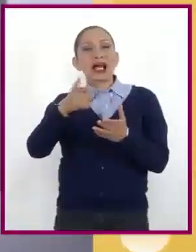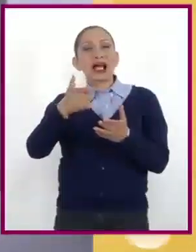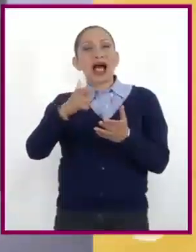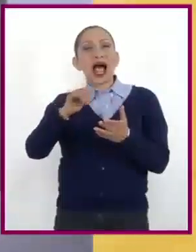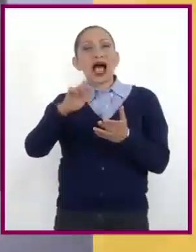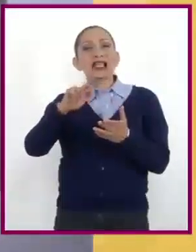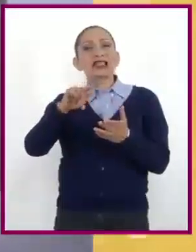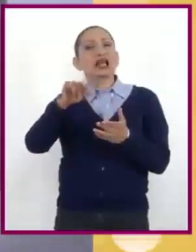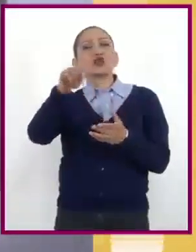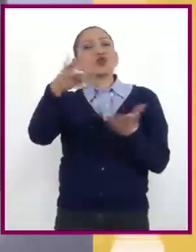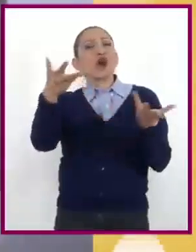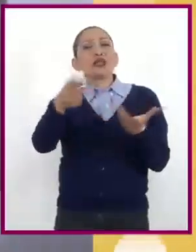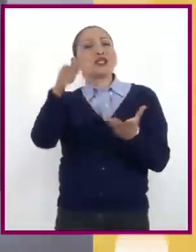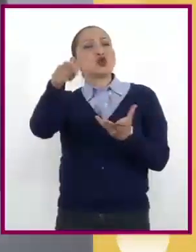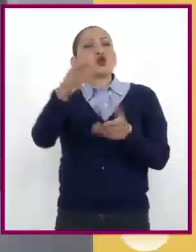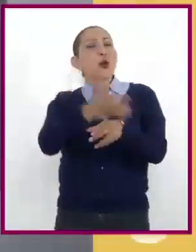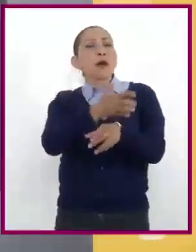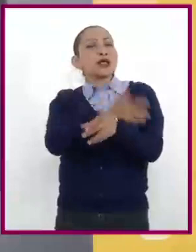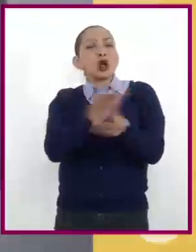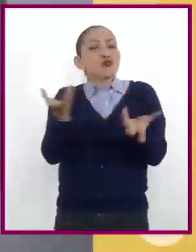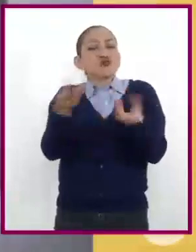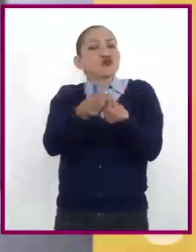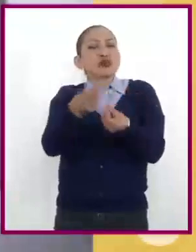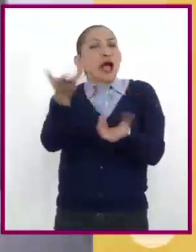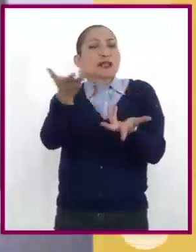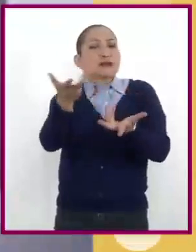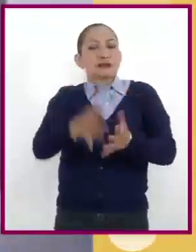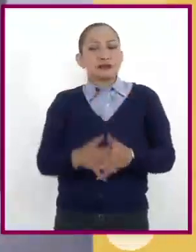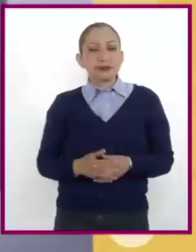hubieras hecho tú si fueras uno de sus compañeros?